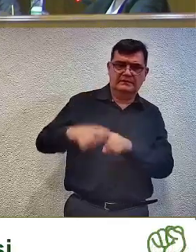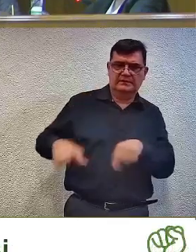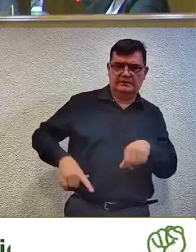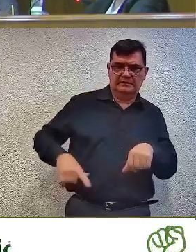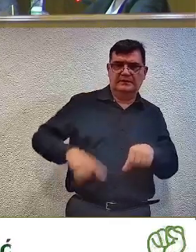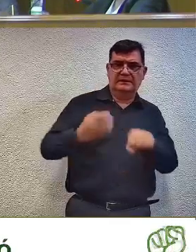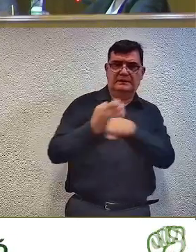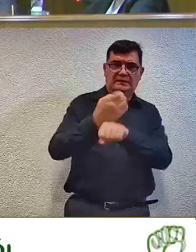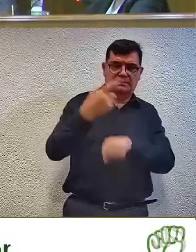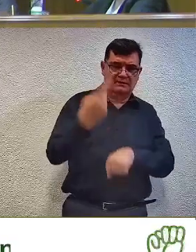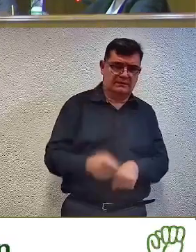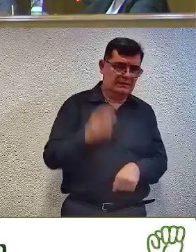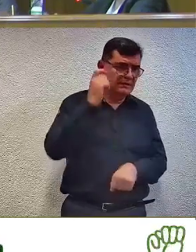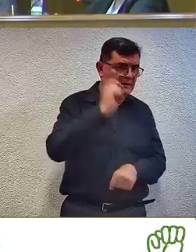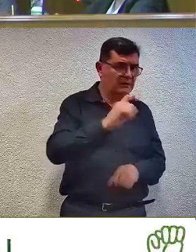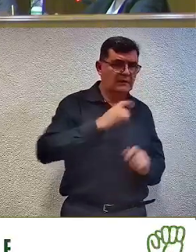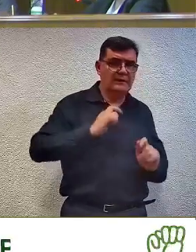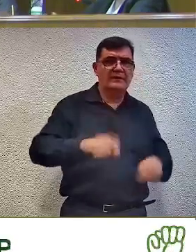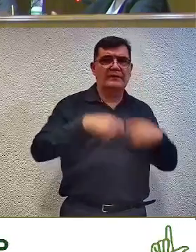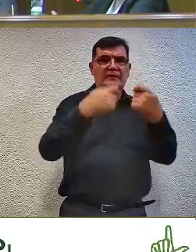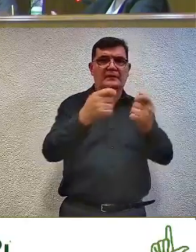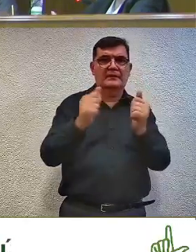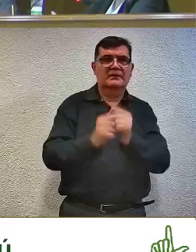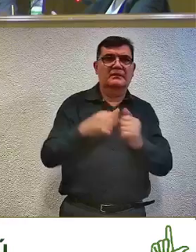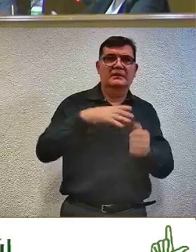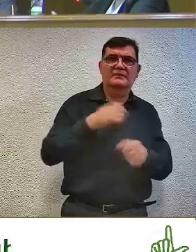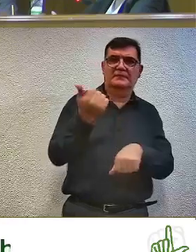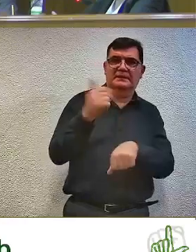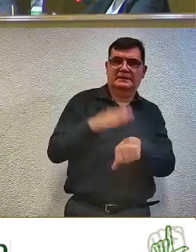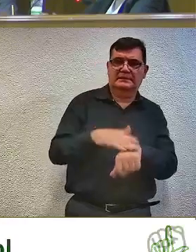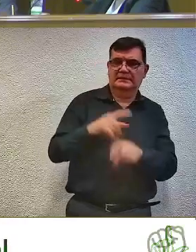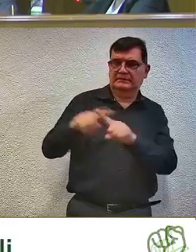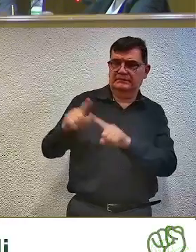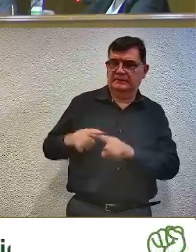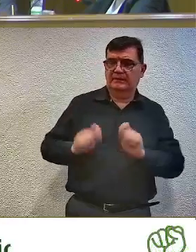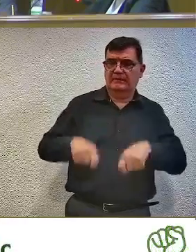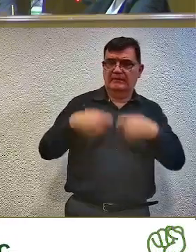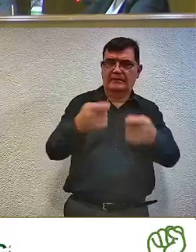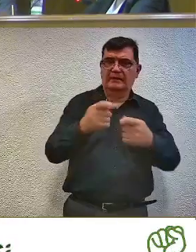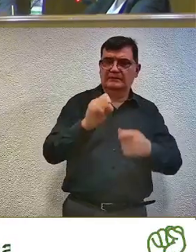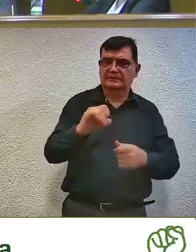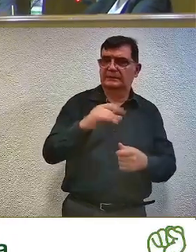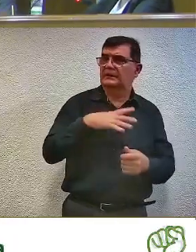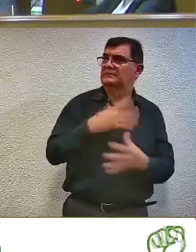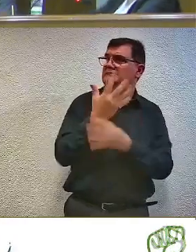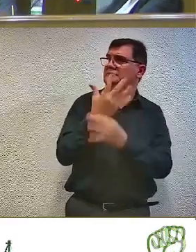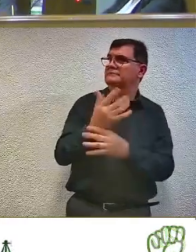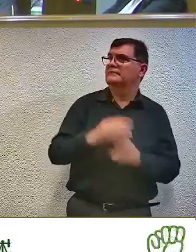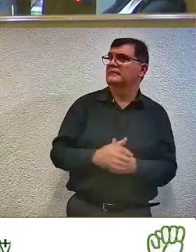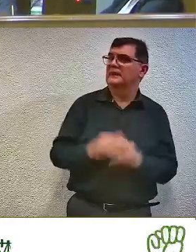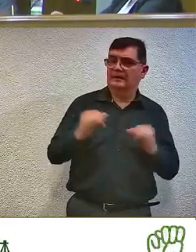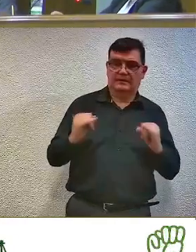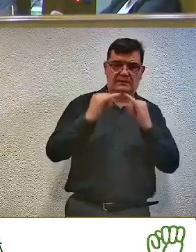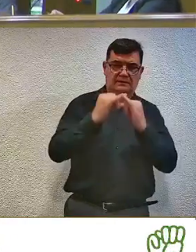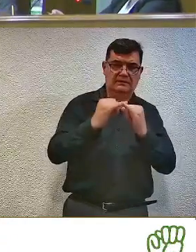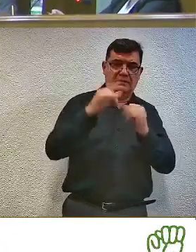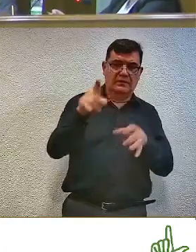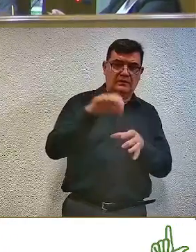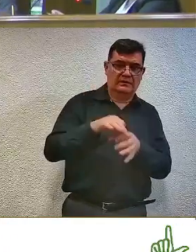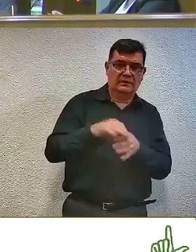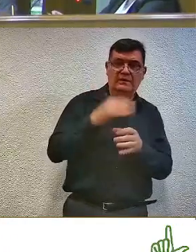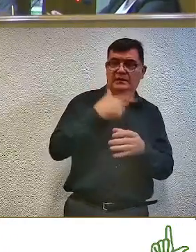Guerrero con el fin de entregar inmediatamente las administraciones. Al respecto, el Instituto Electoral como